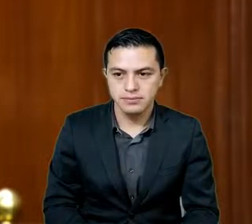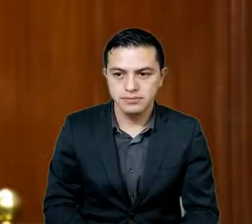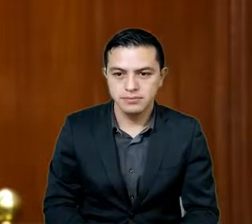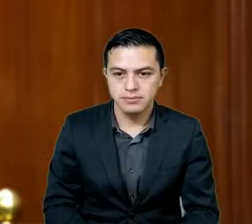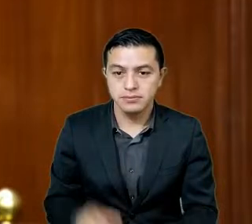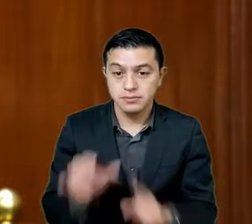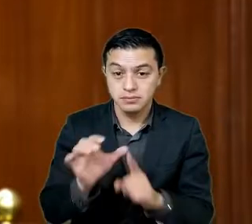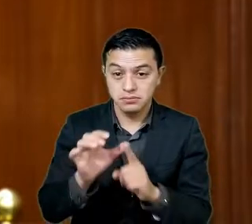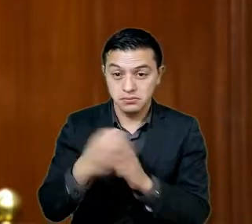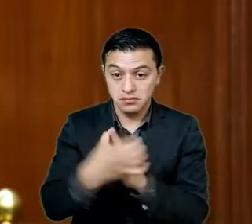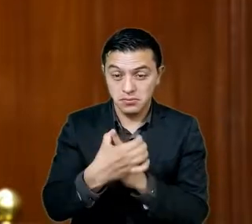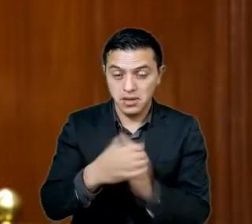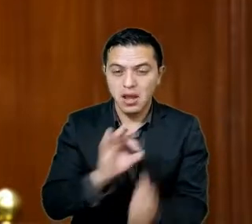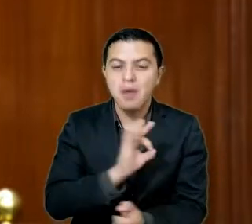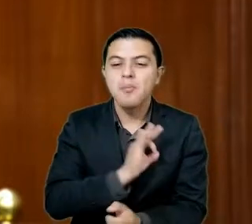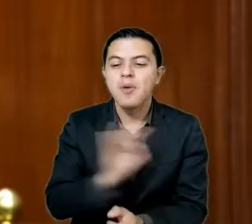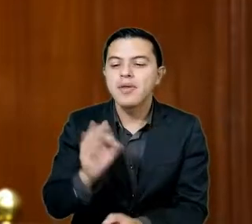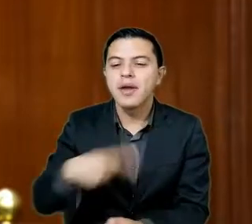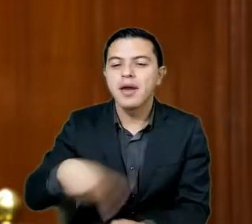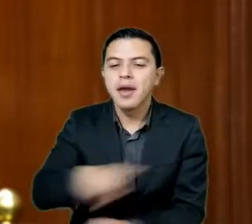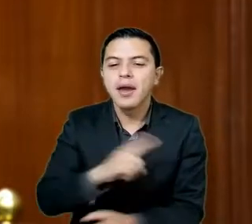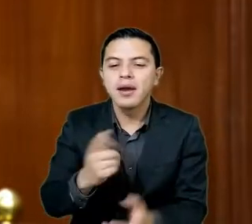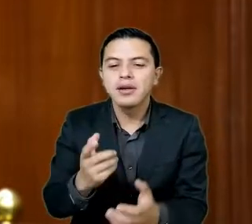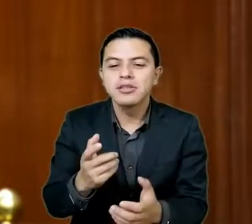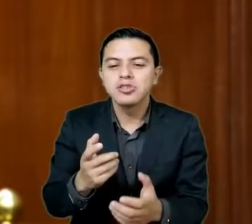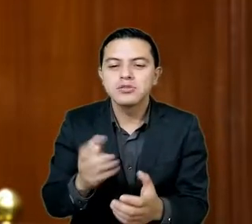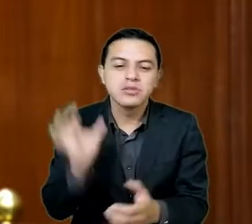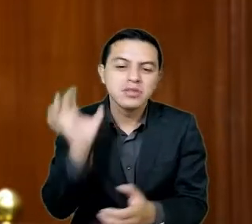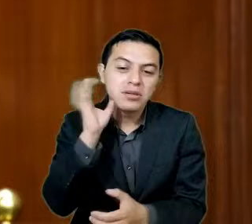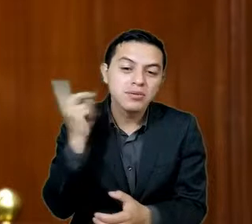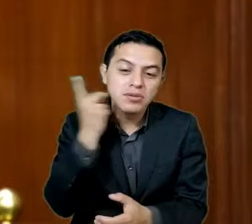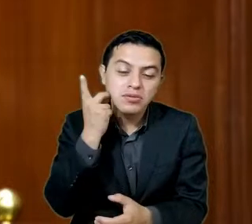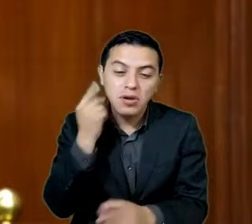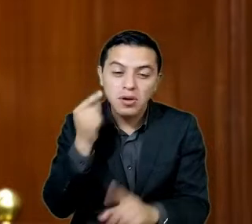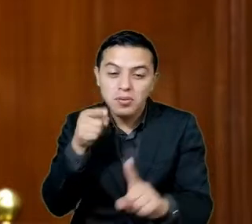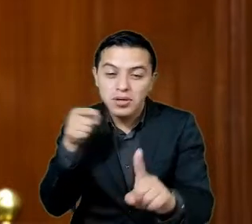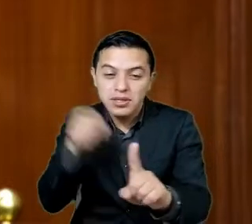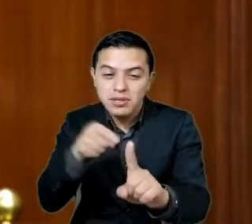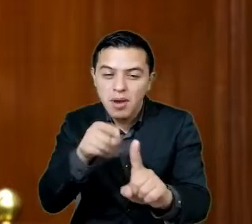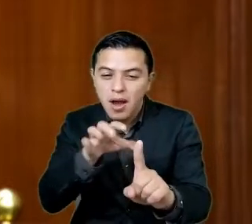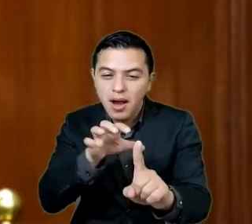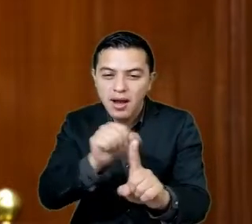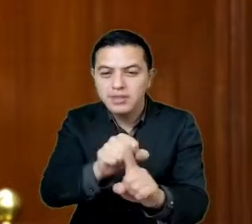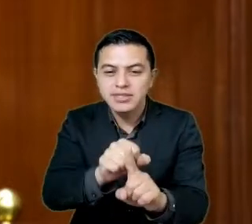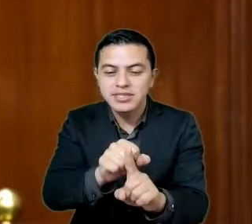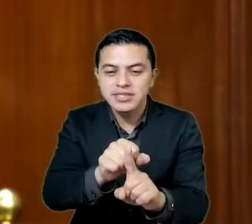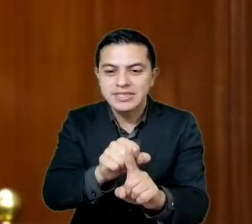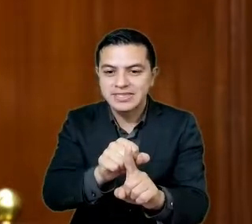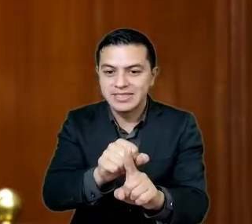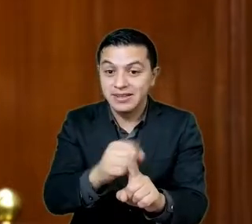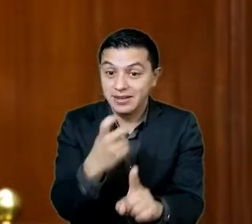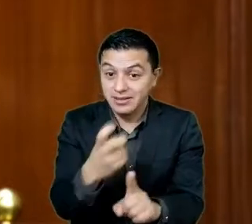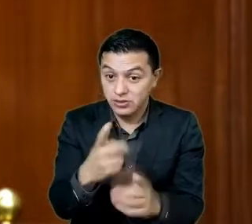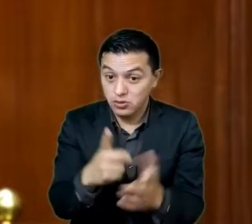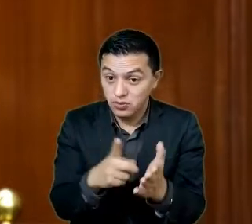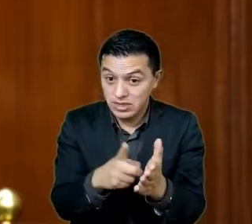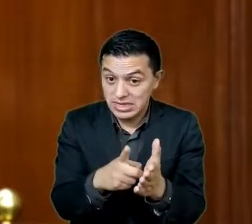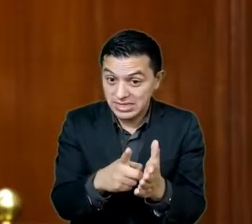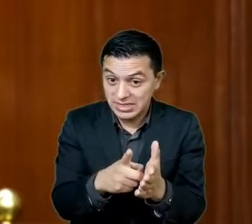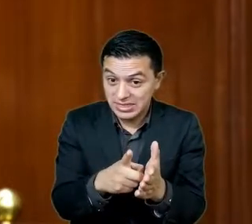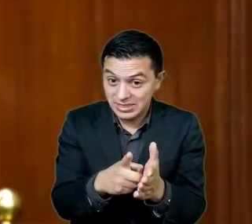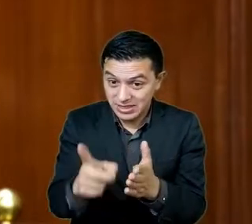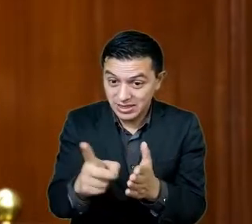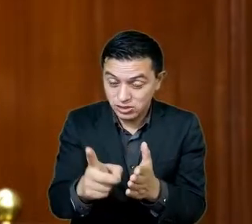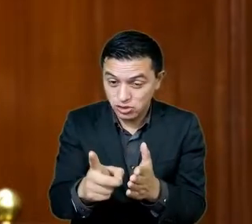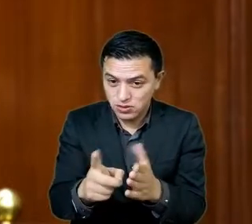permiten a la legislatura llegar a su fin último o causa final, siendo en derecho parlamentario o el fin específico